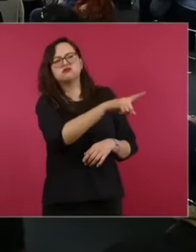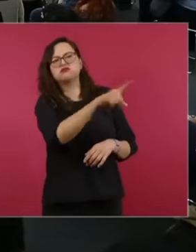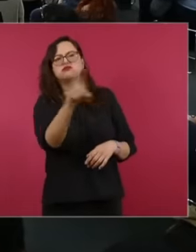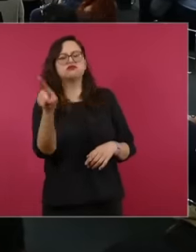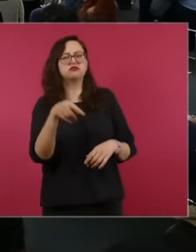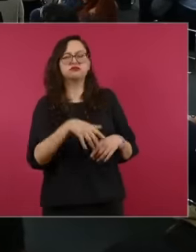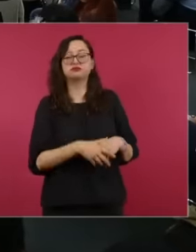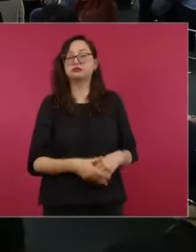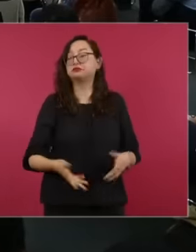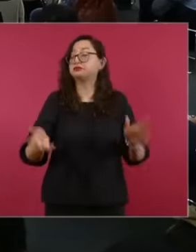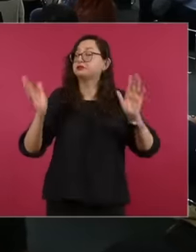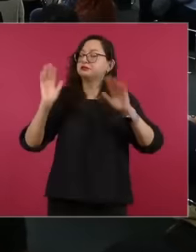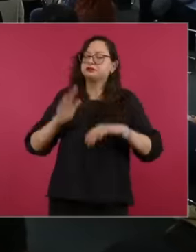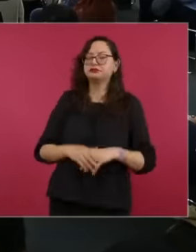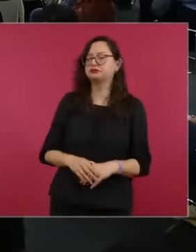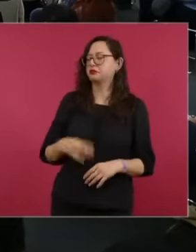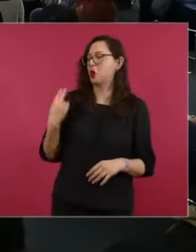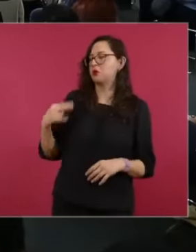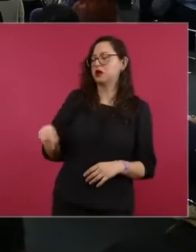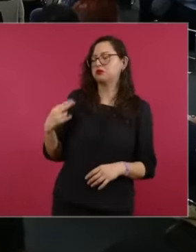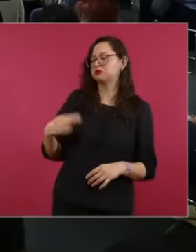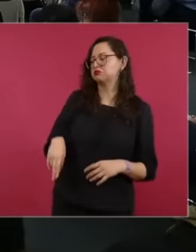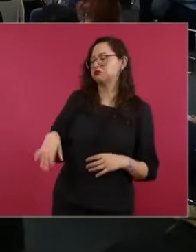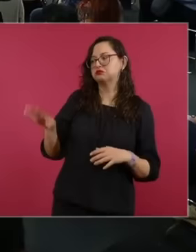Y le decía, fulano de tal,